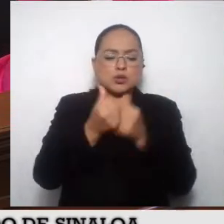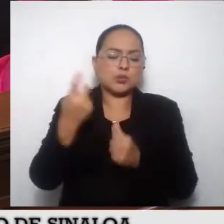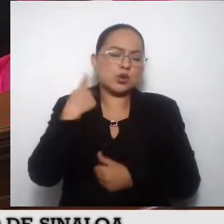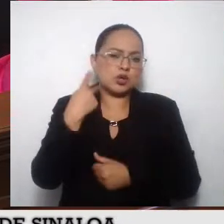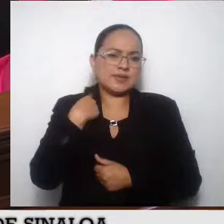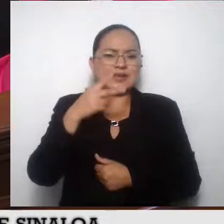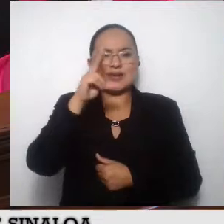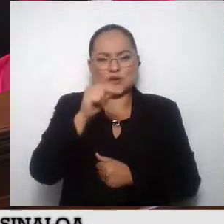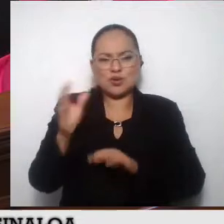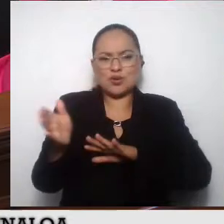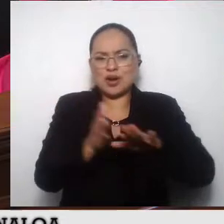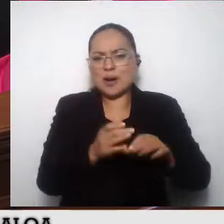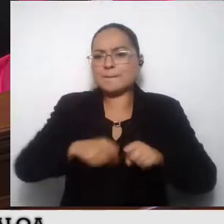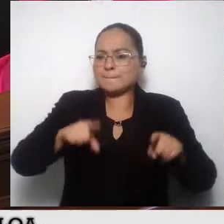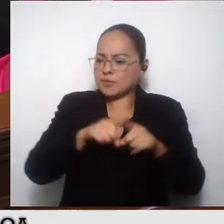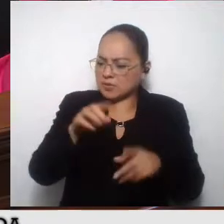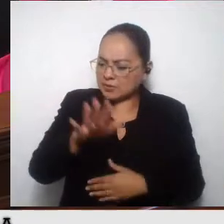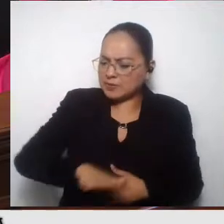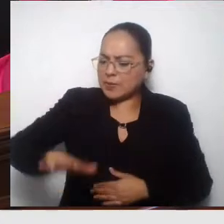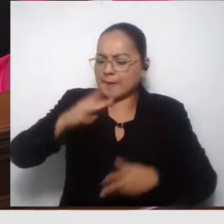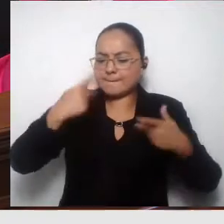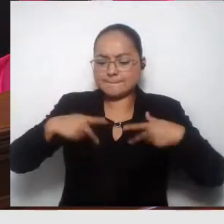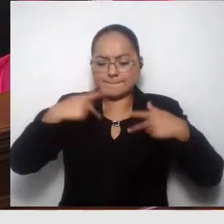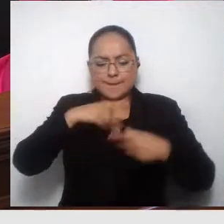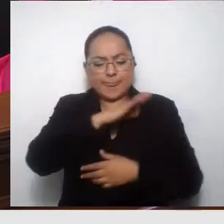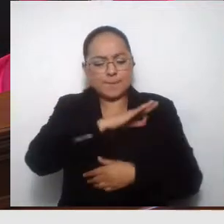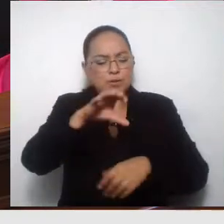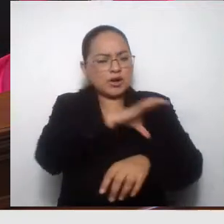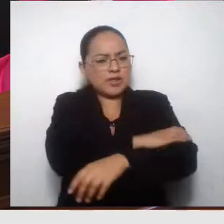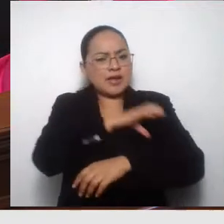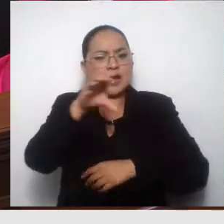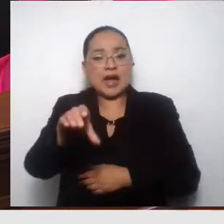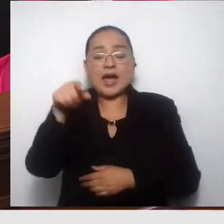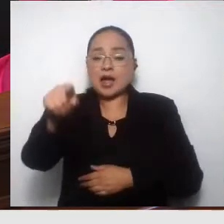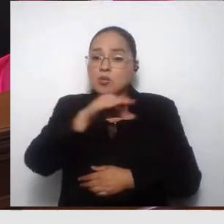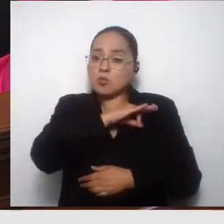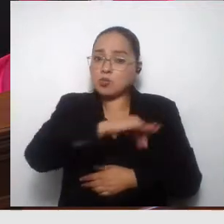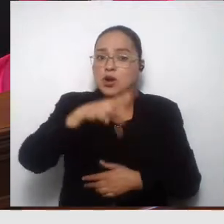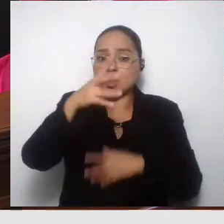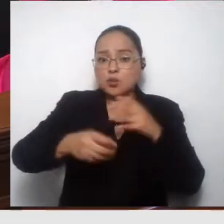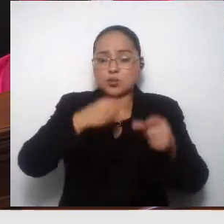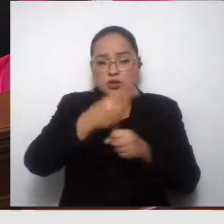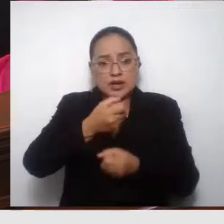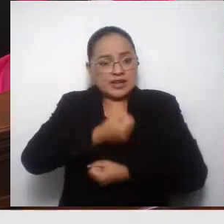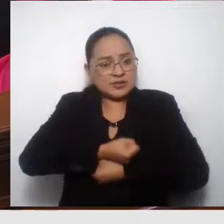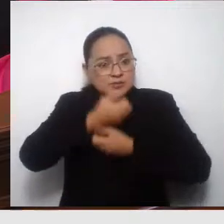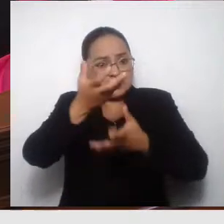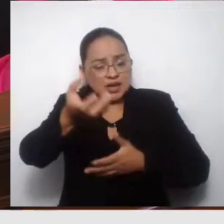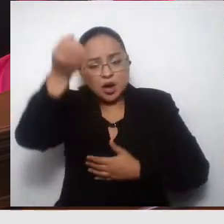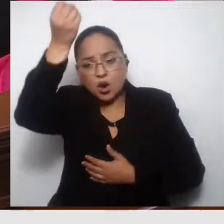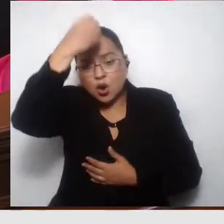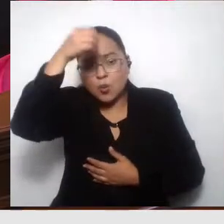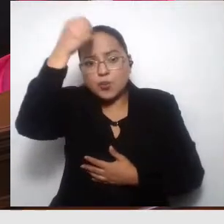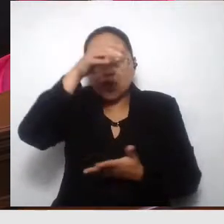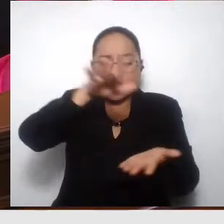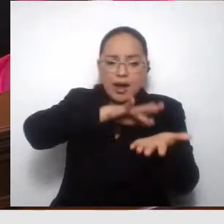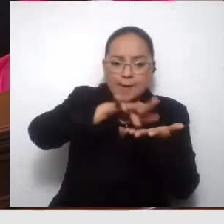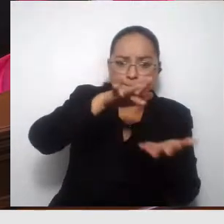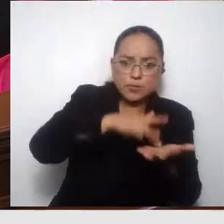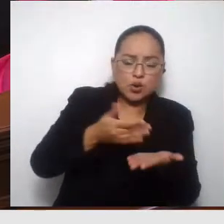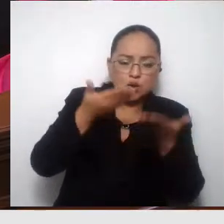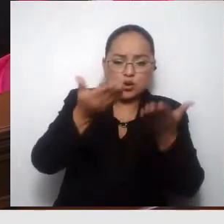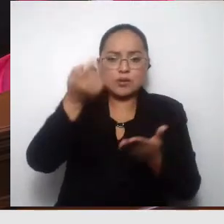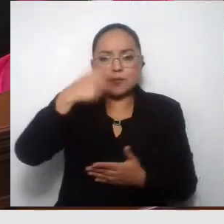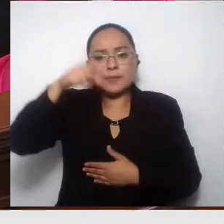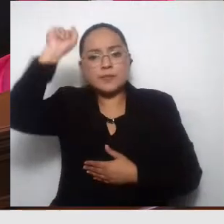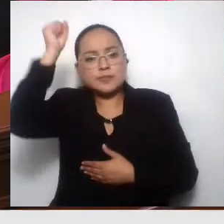empoderamiento ciudadano, donde la gente tenga posibilidad de expresar de opinar, de aportarle al desarrollo de Sinaloa